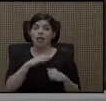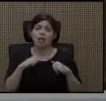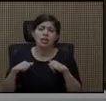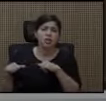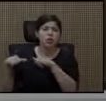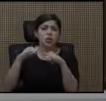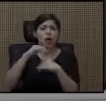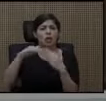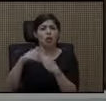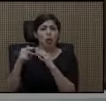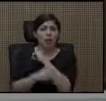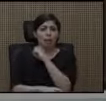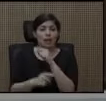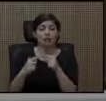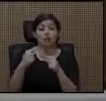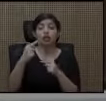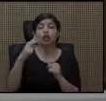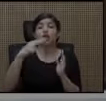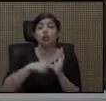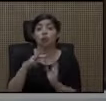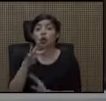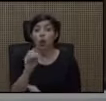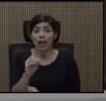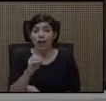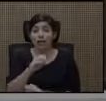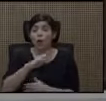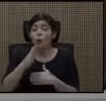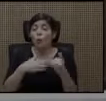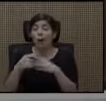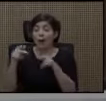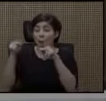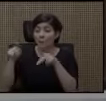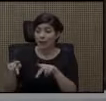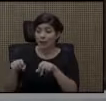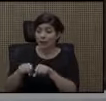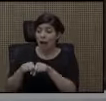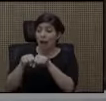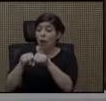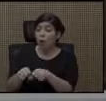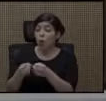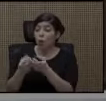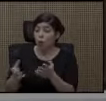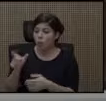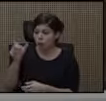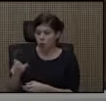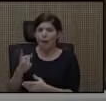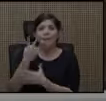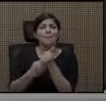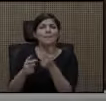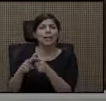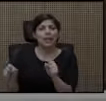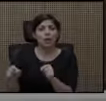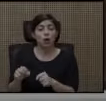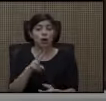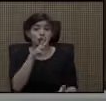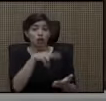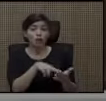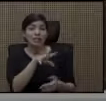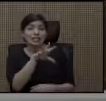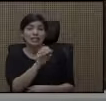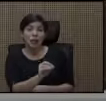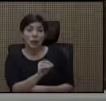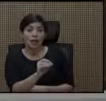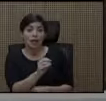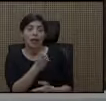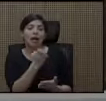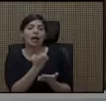al 2040 que todo graduado de la educación pública sea bilingüe al 2050 una